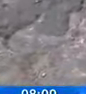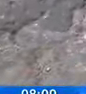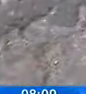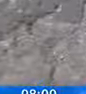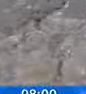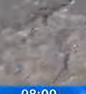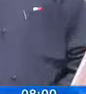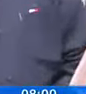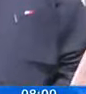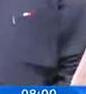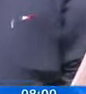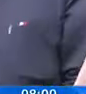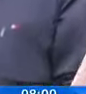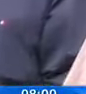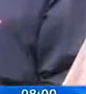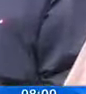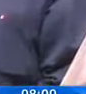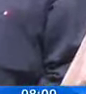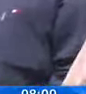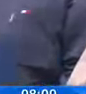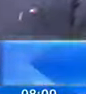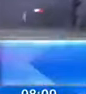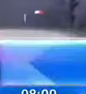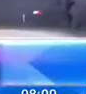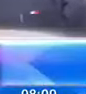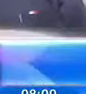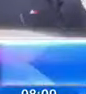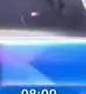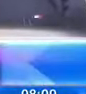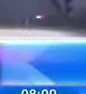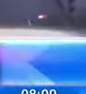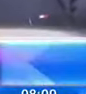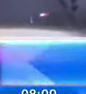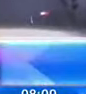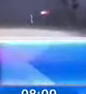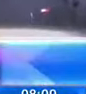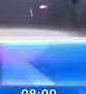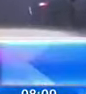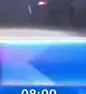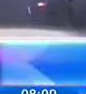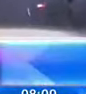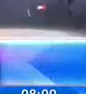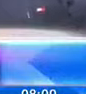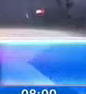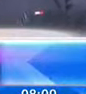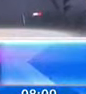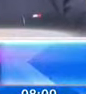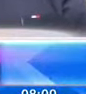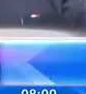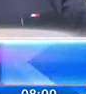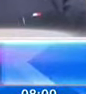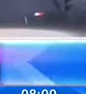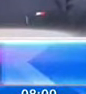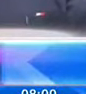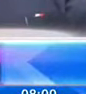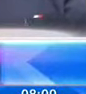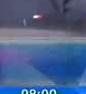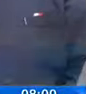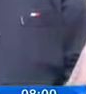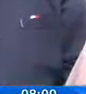estos vecinos también en vigilia. Esto y más al retornar en el primer noticiero de la comunidad. Ya volvemos.